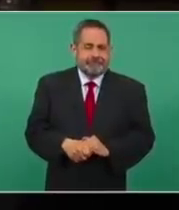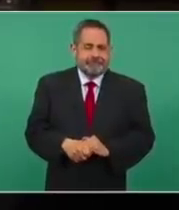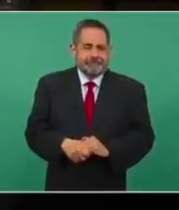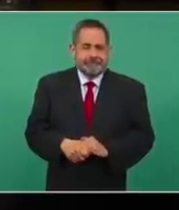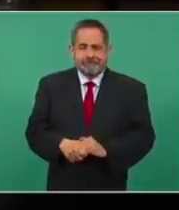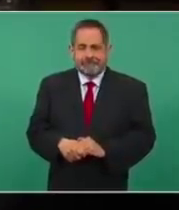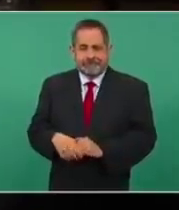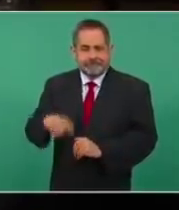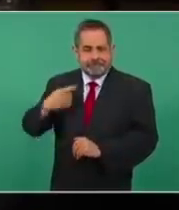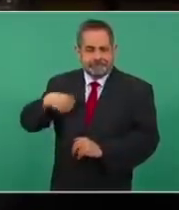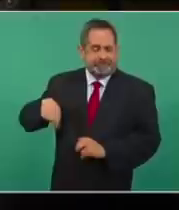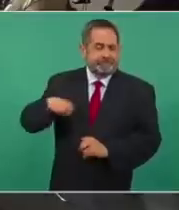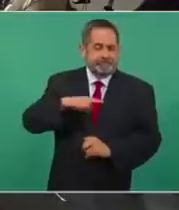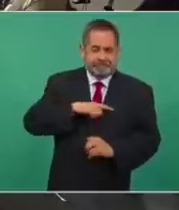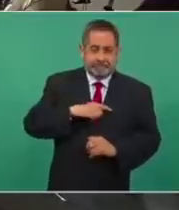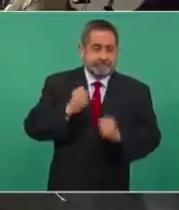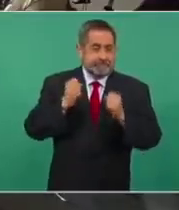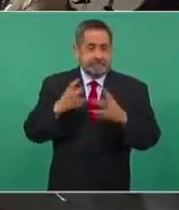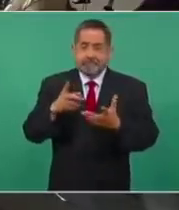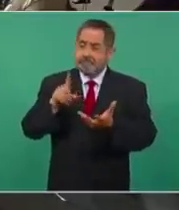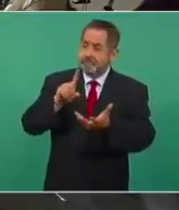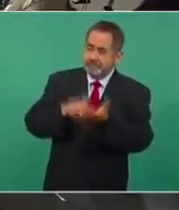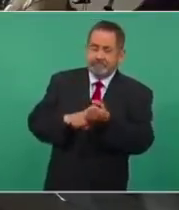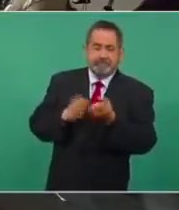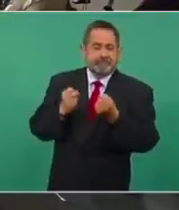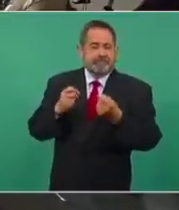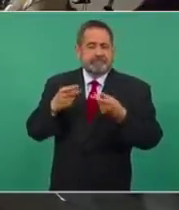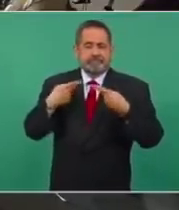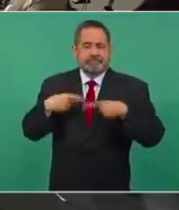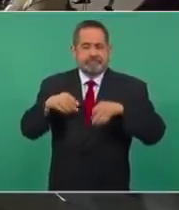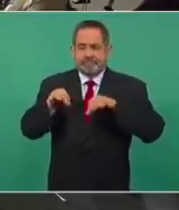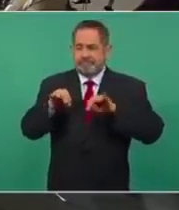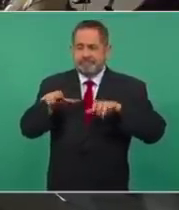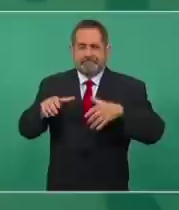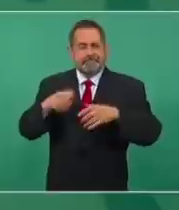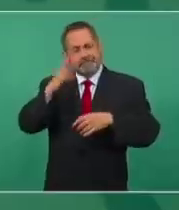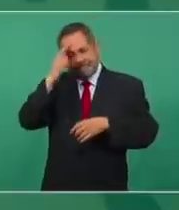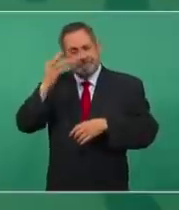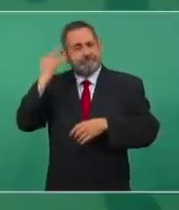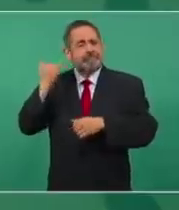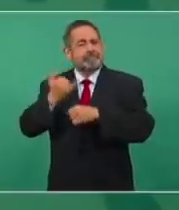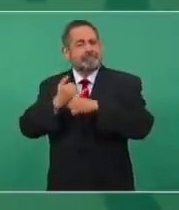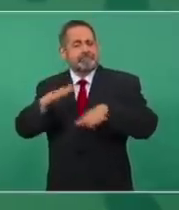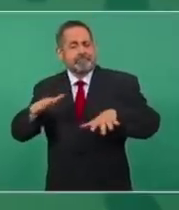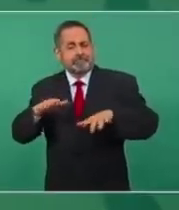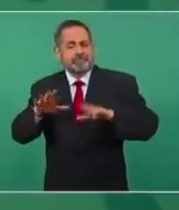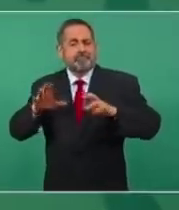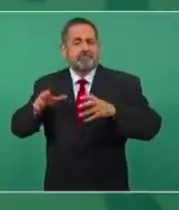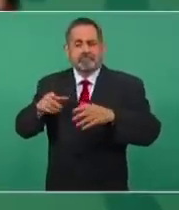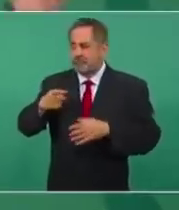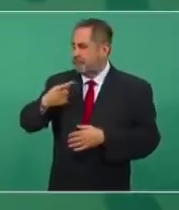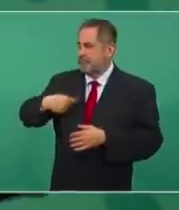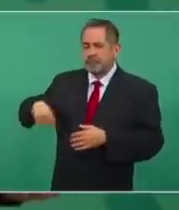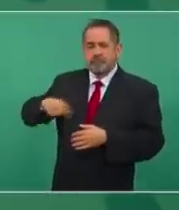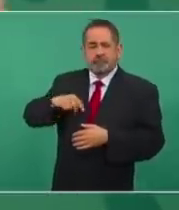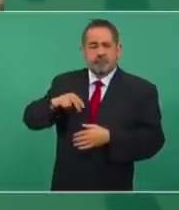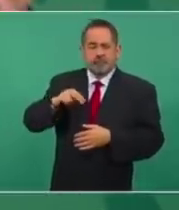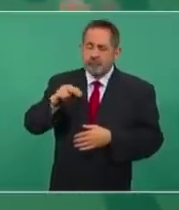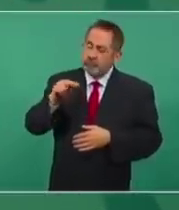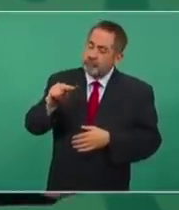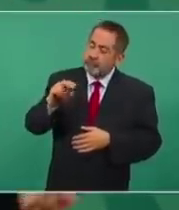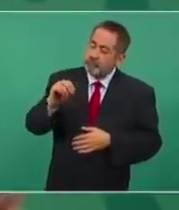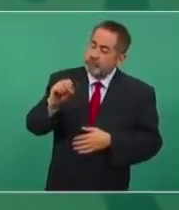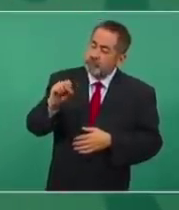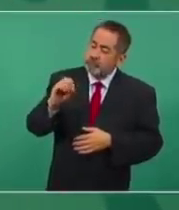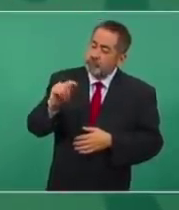somos muchos, como lo dije en mi informe, es un nosotros